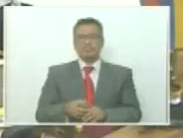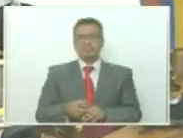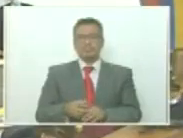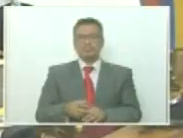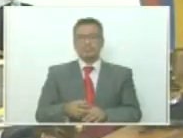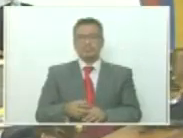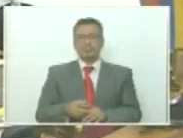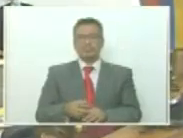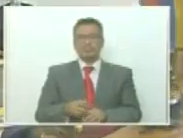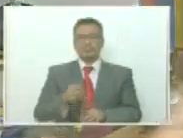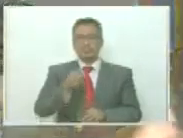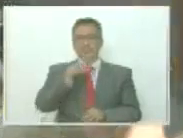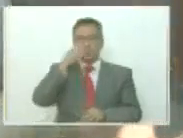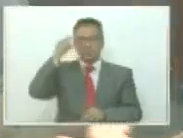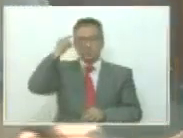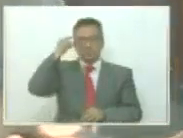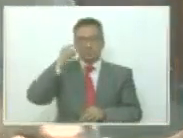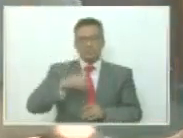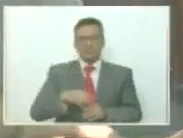Buen día,